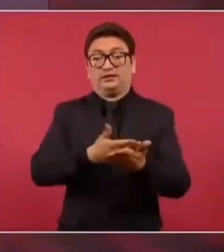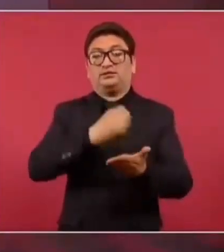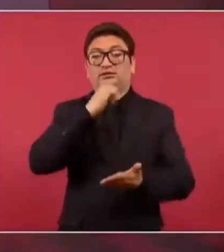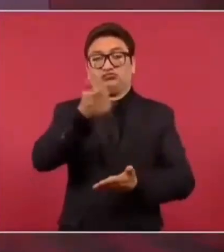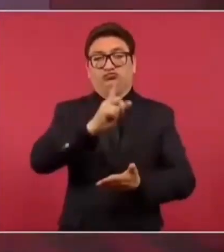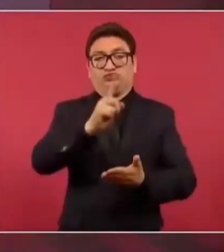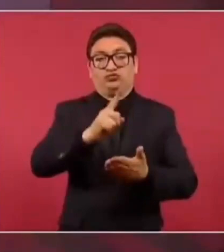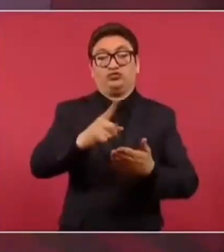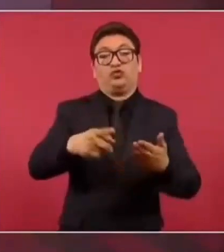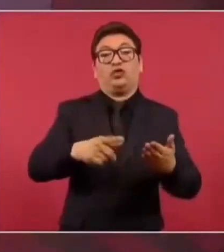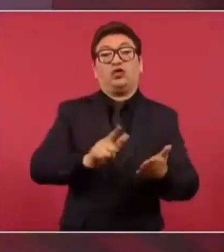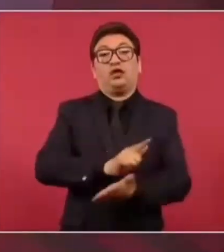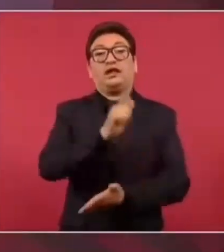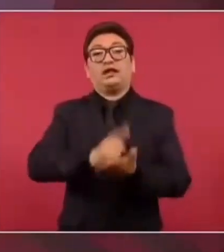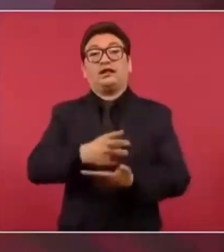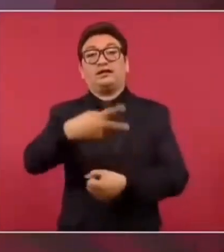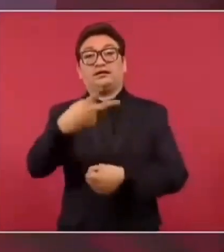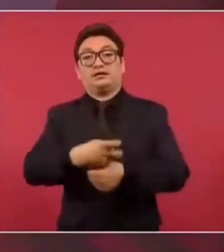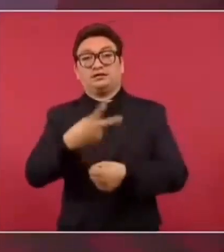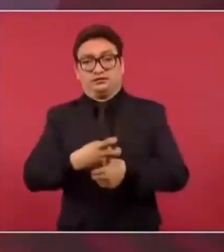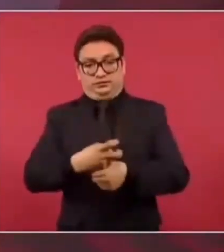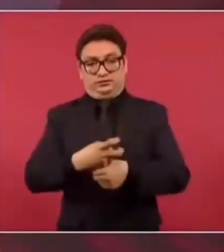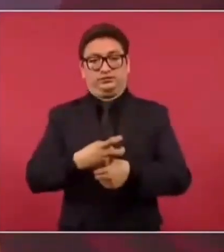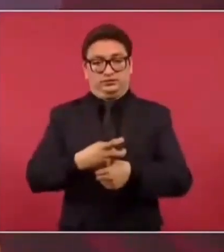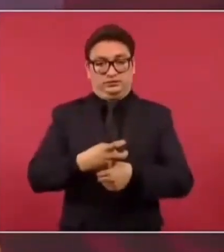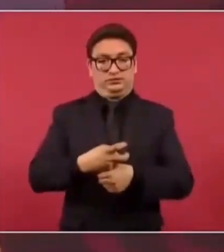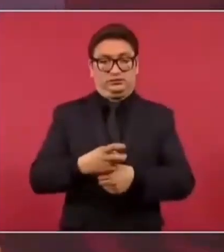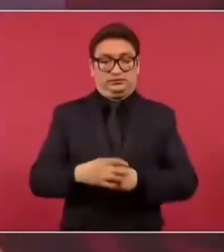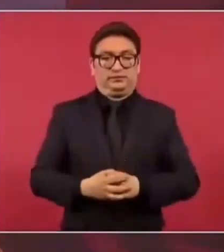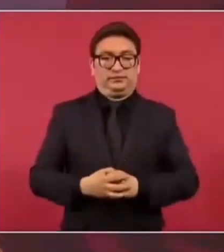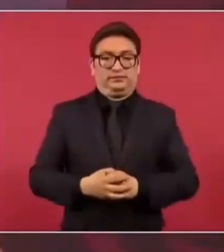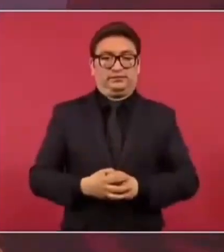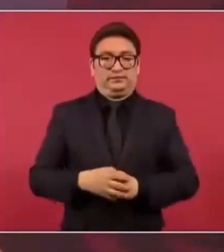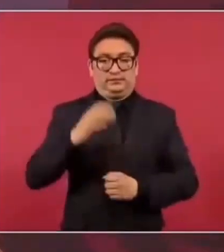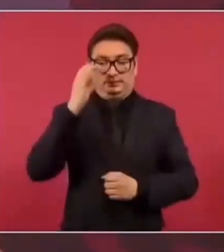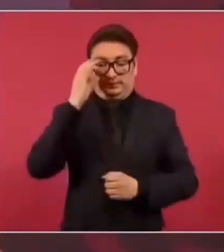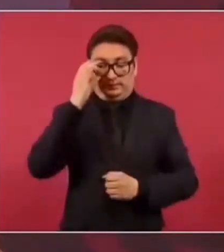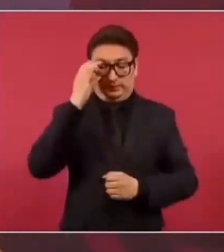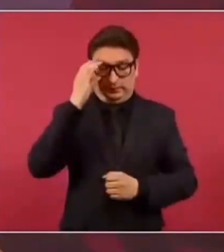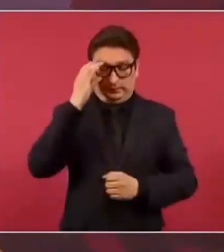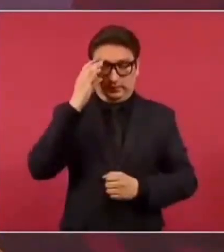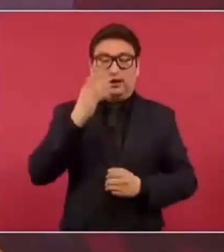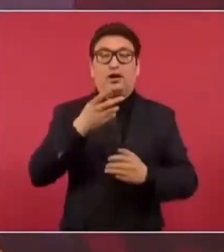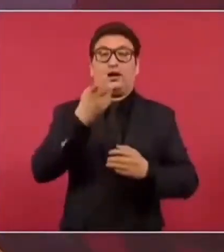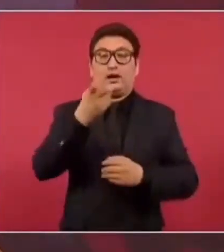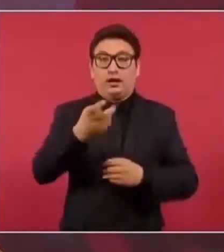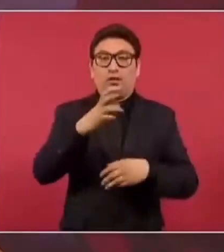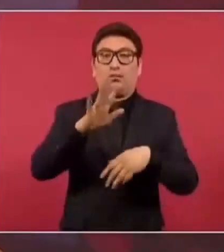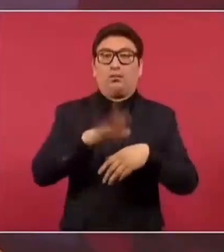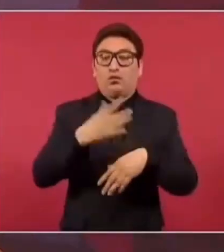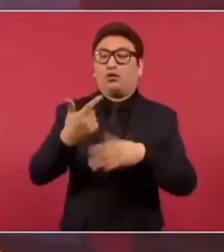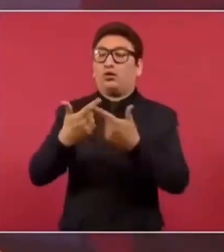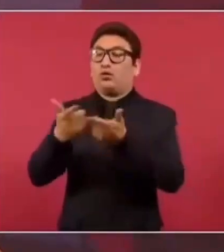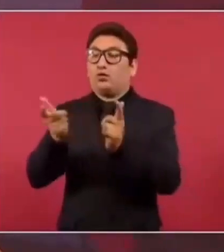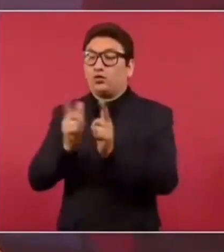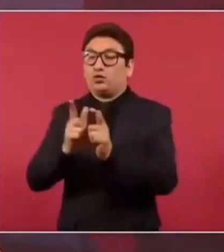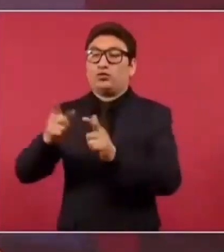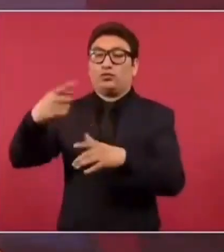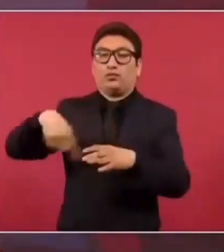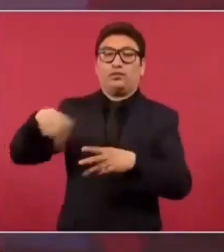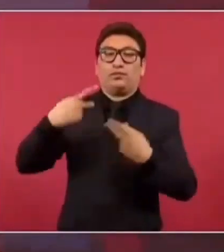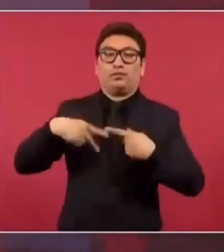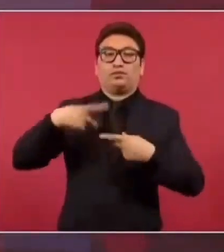secundaria. Todo esto también es importante, porque ahora los salinistas son